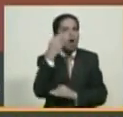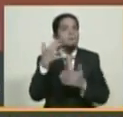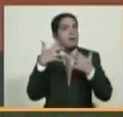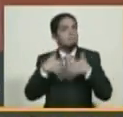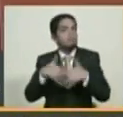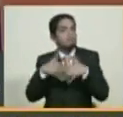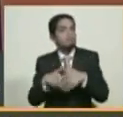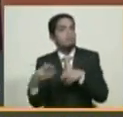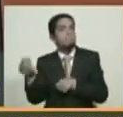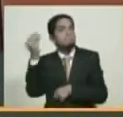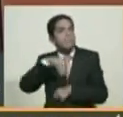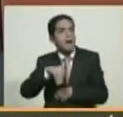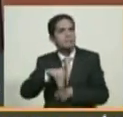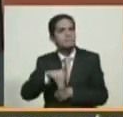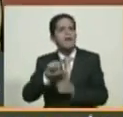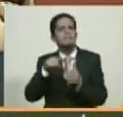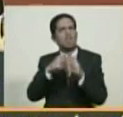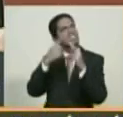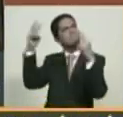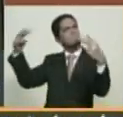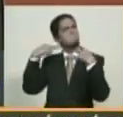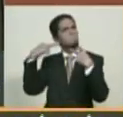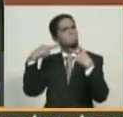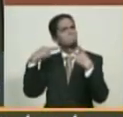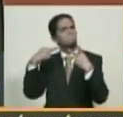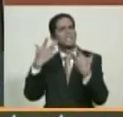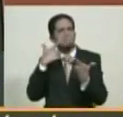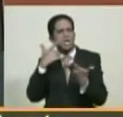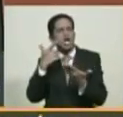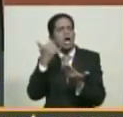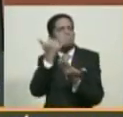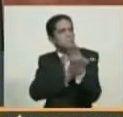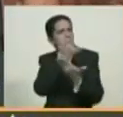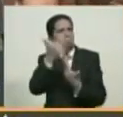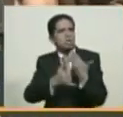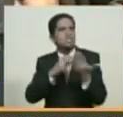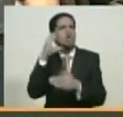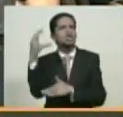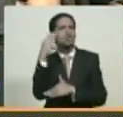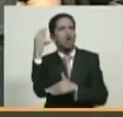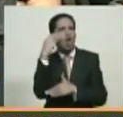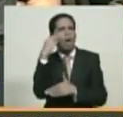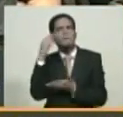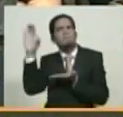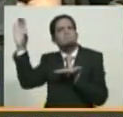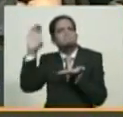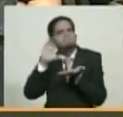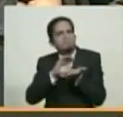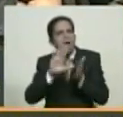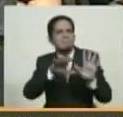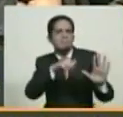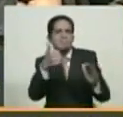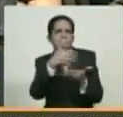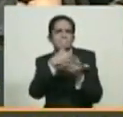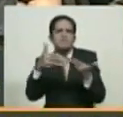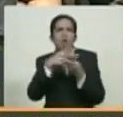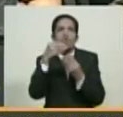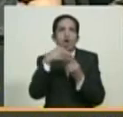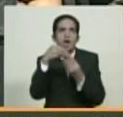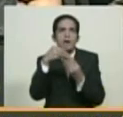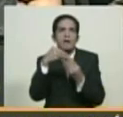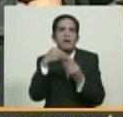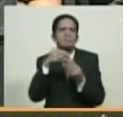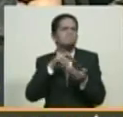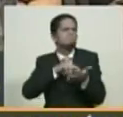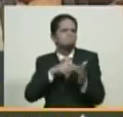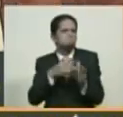forma superficial, porque obviamente el Plan Colombia, que se llevó más de 16 billones de dólares, lo que hizo fue incrementar la producción